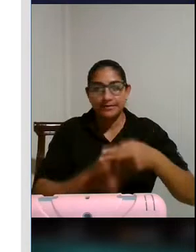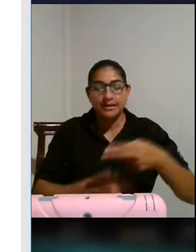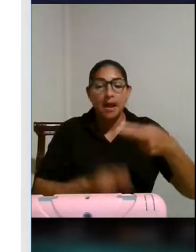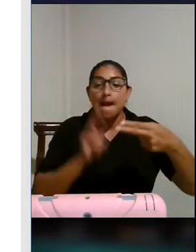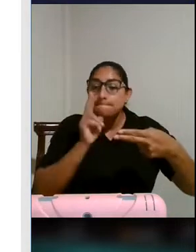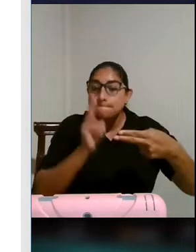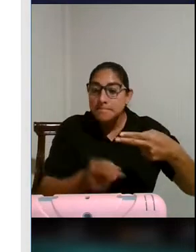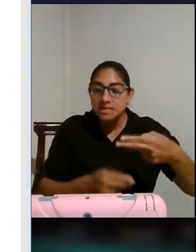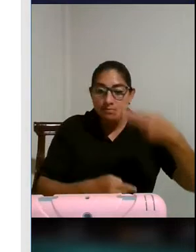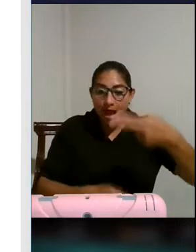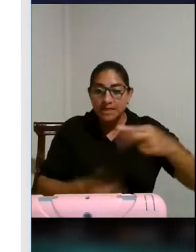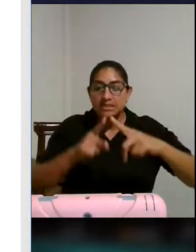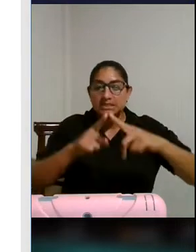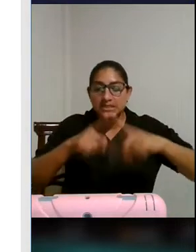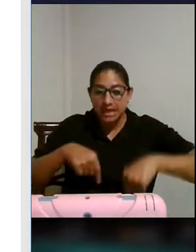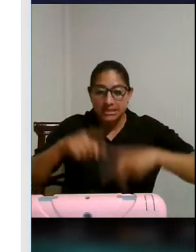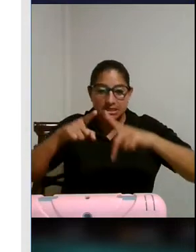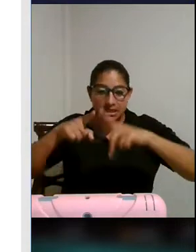H.